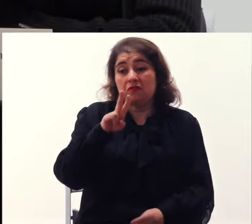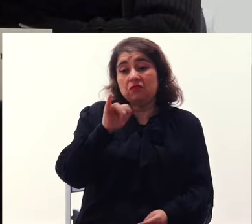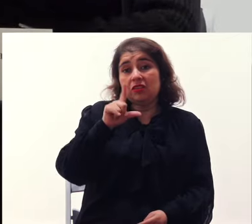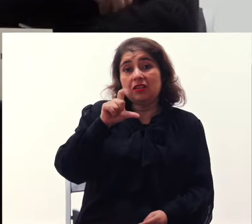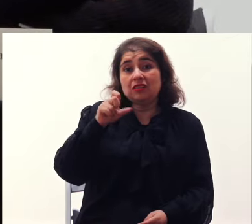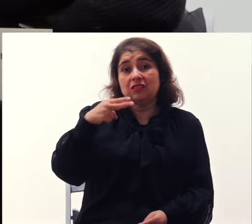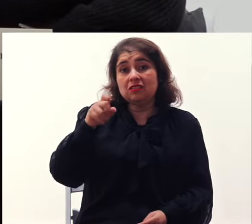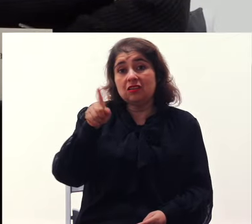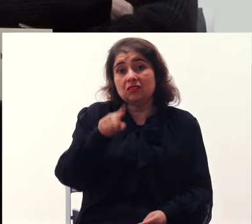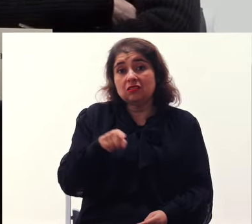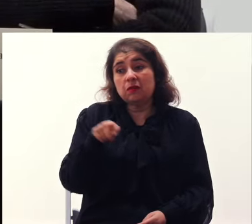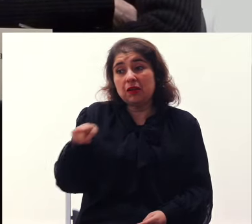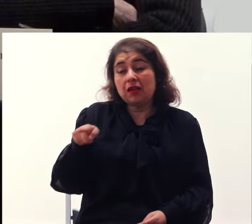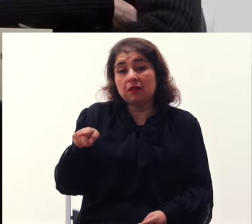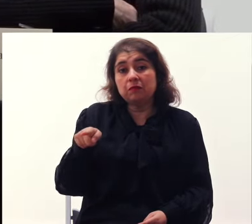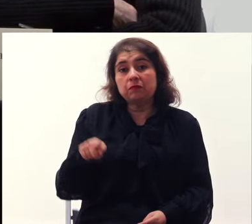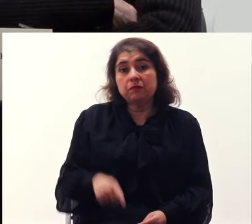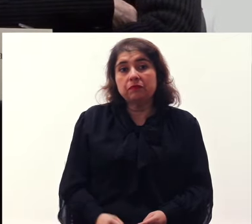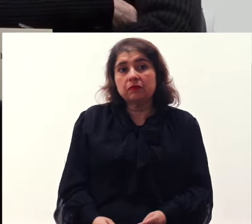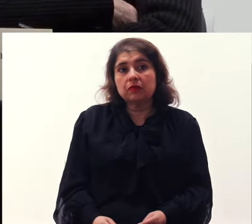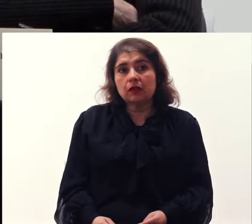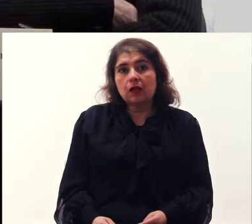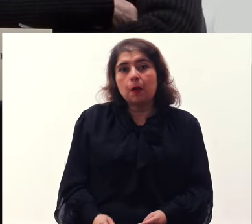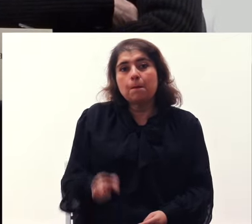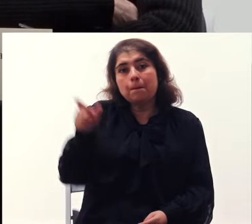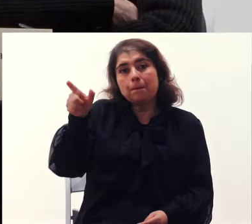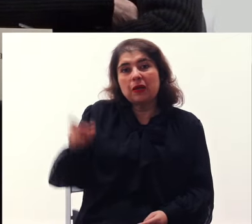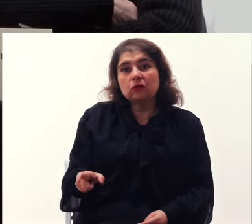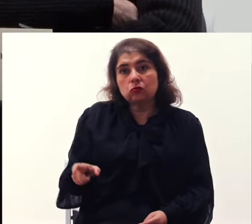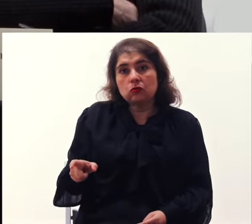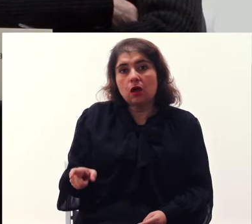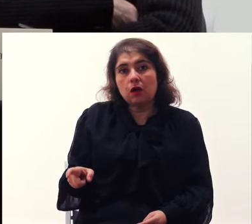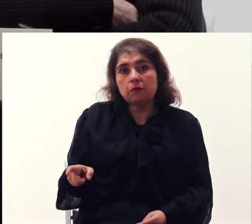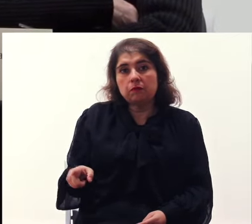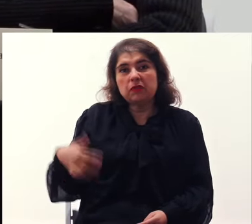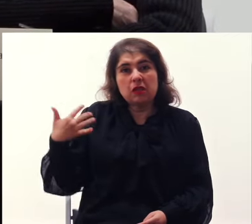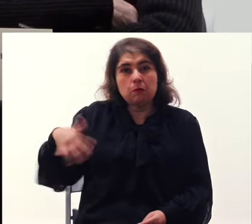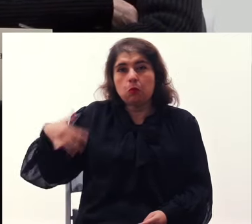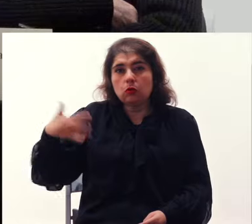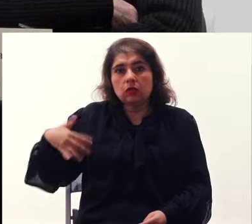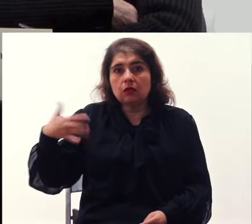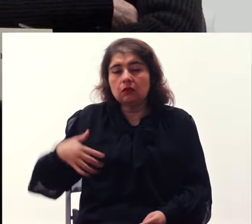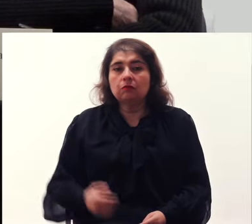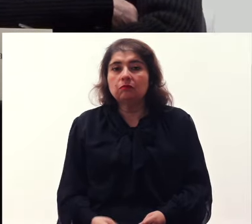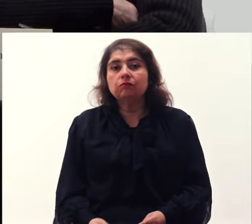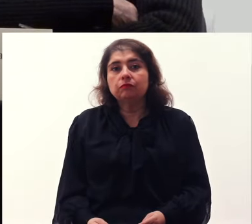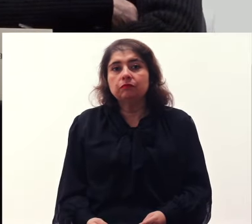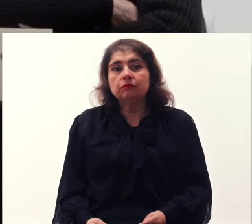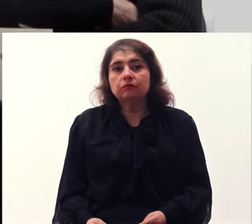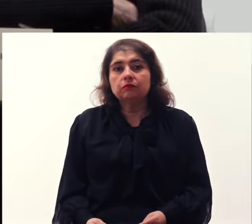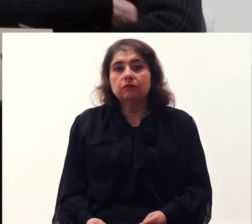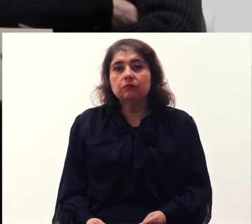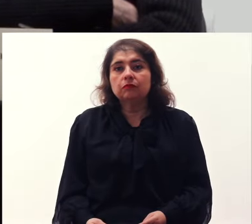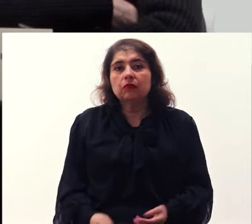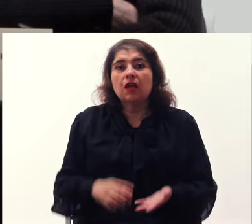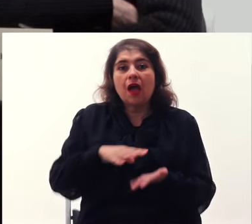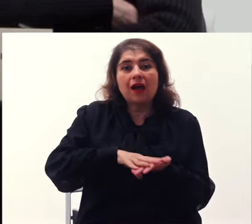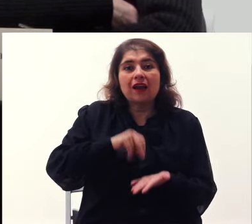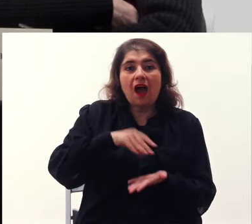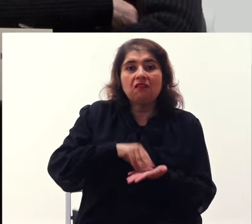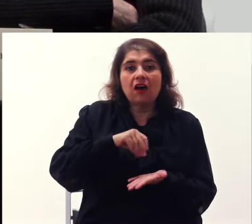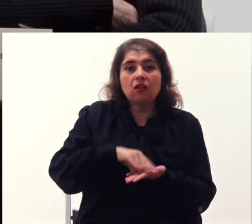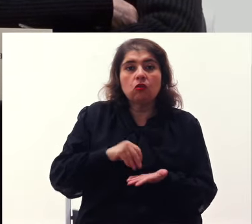Eso sí, Vilches fue un factor o una figura importantísima en